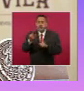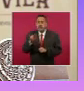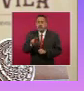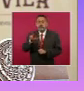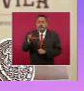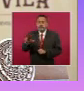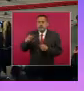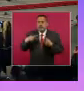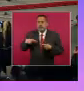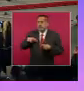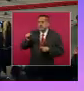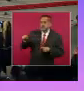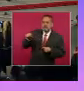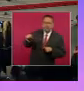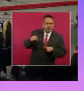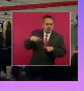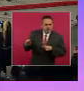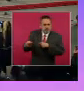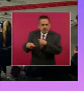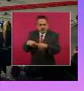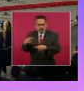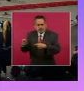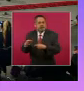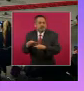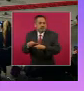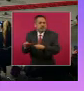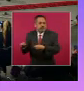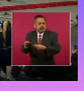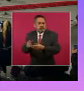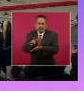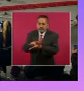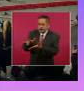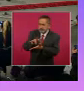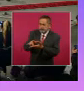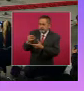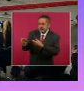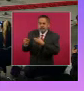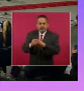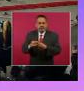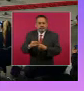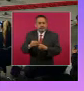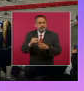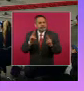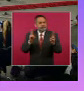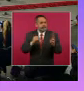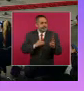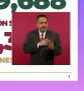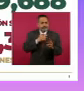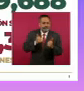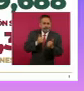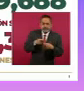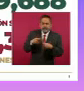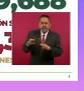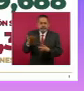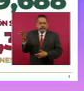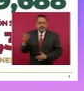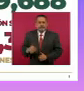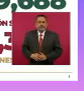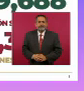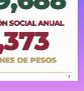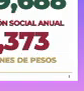259.688 beneficiarios y o derechohabientes reciben apoyos de bienestar con una inversión de